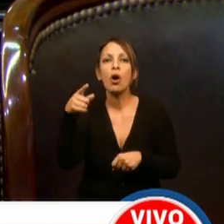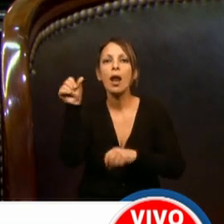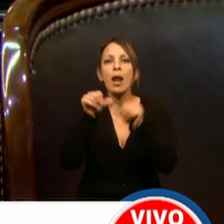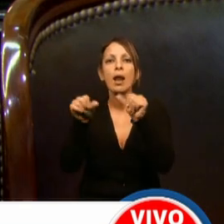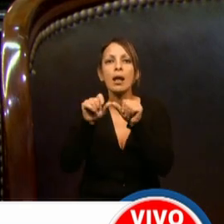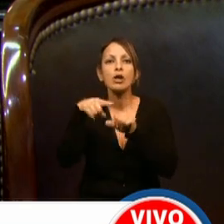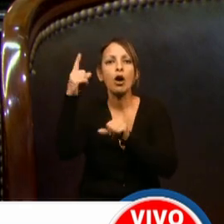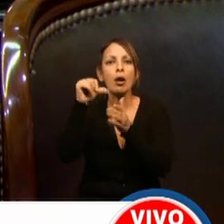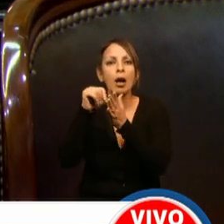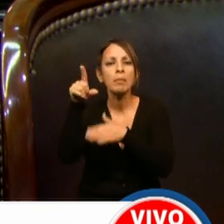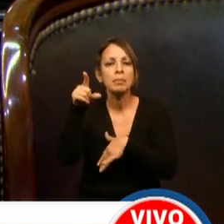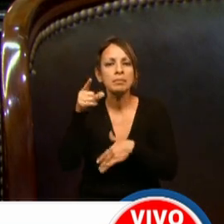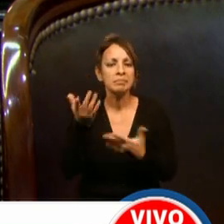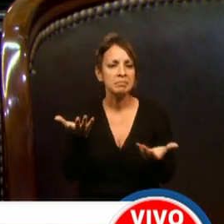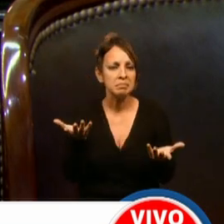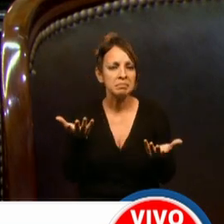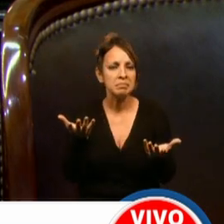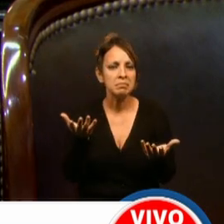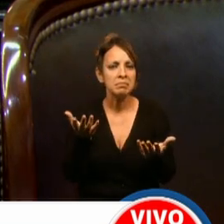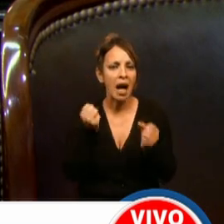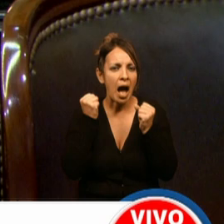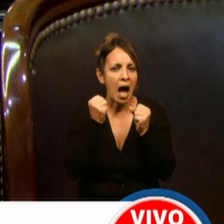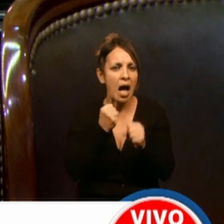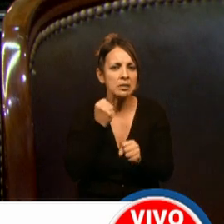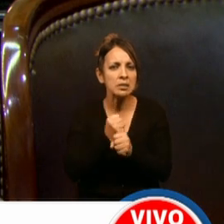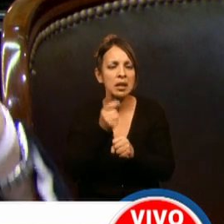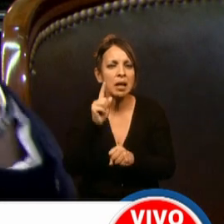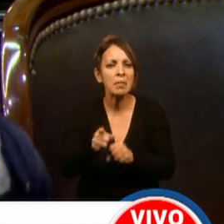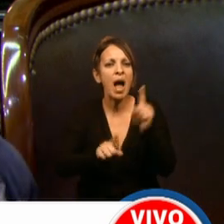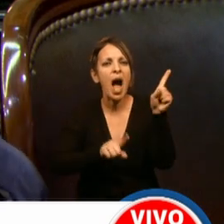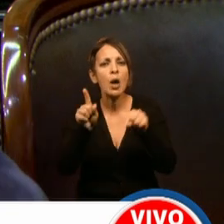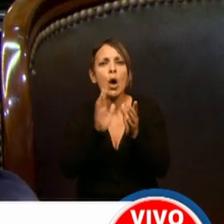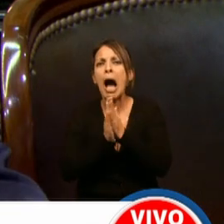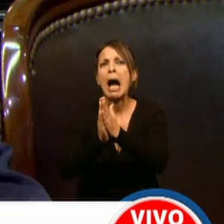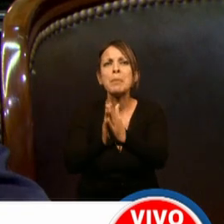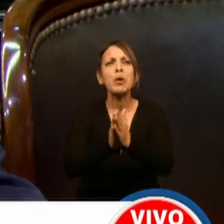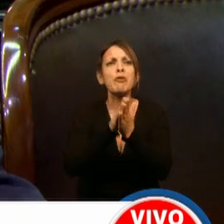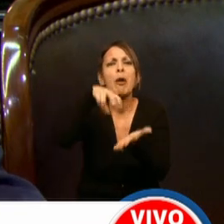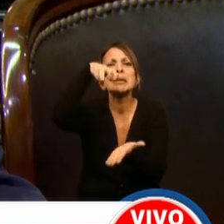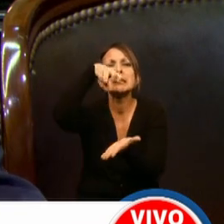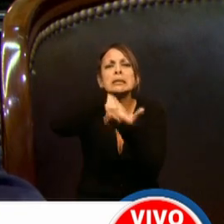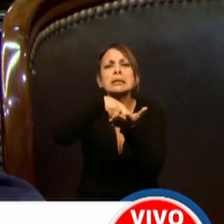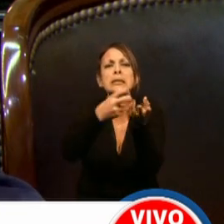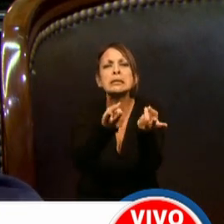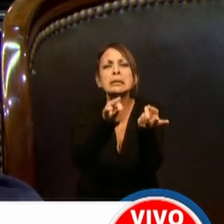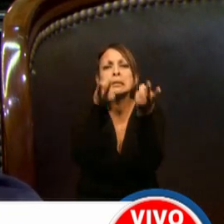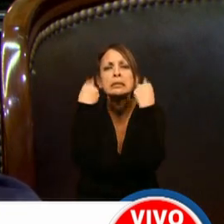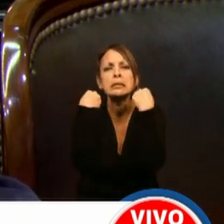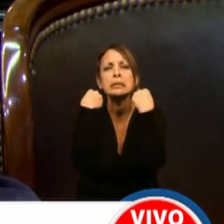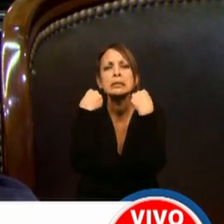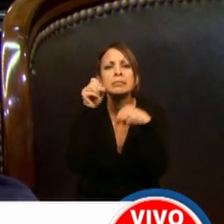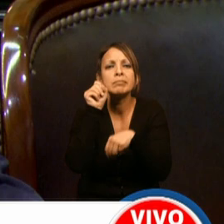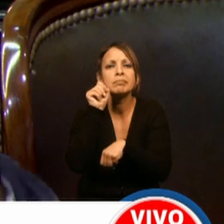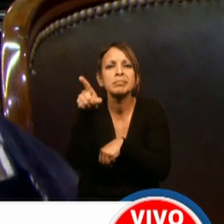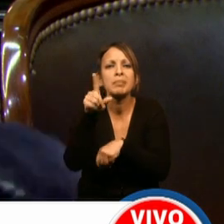transnacional al punto de llegar a prácticamente tirarse de rodillas ante ante el ceo